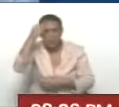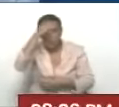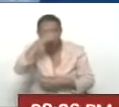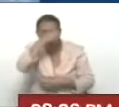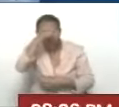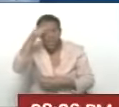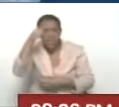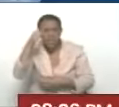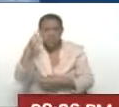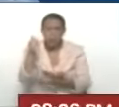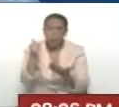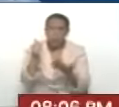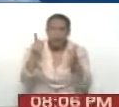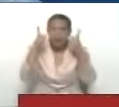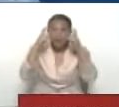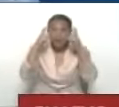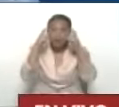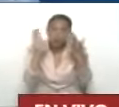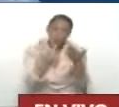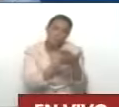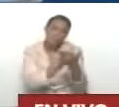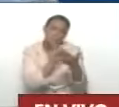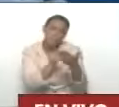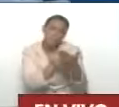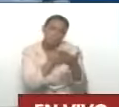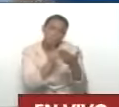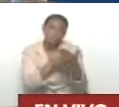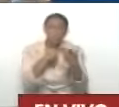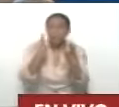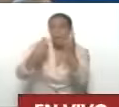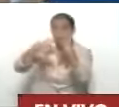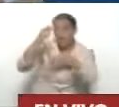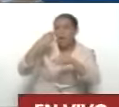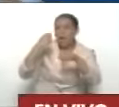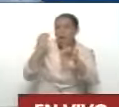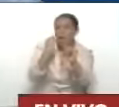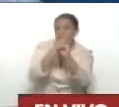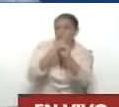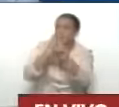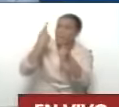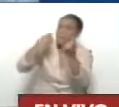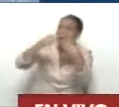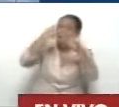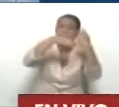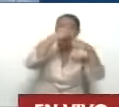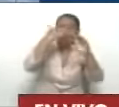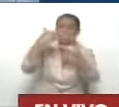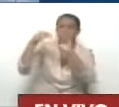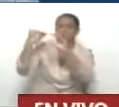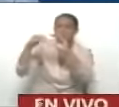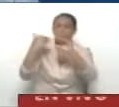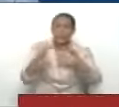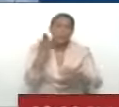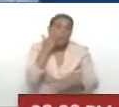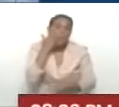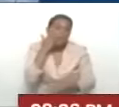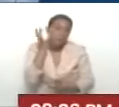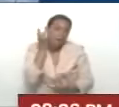me pongo a revisar fotos y publico alguna foto. Ayer publiqué una con mi mamá, muy